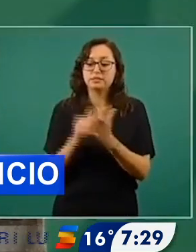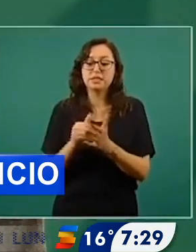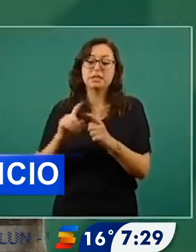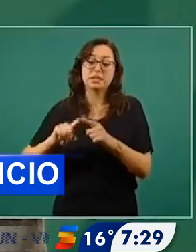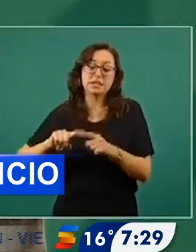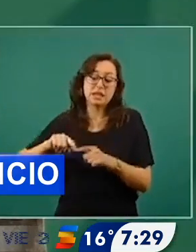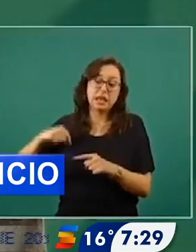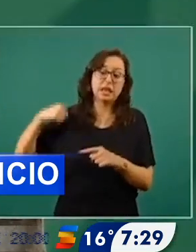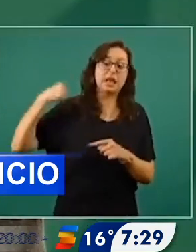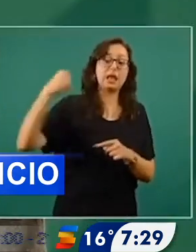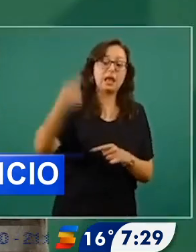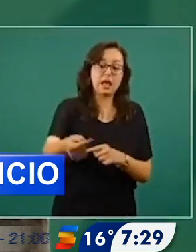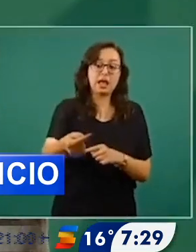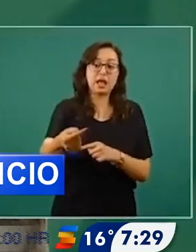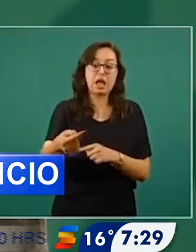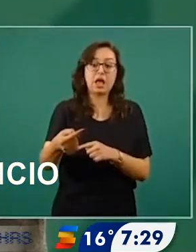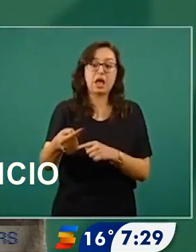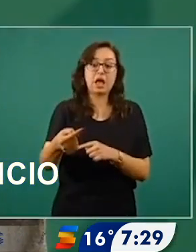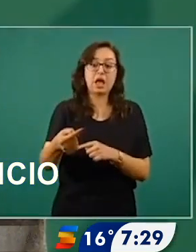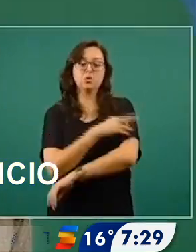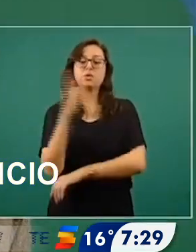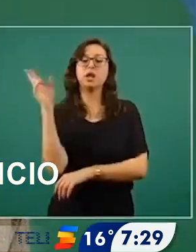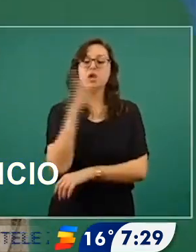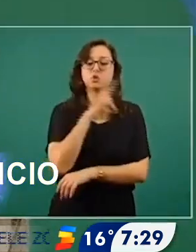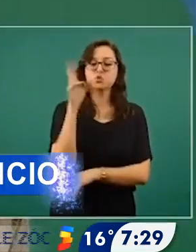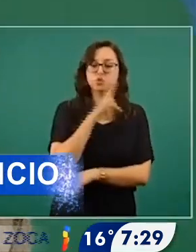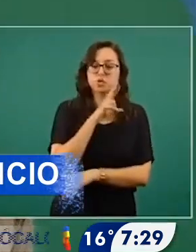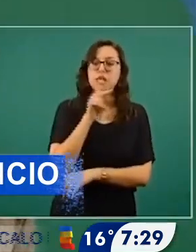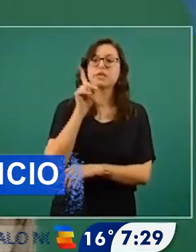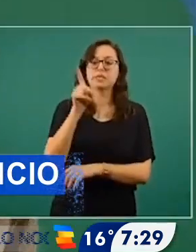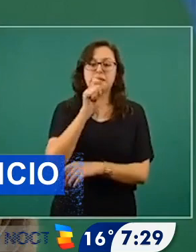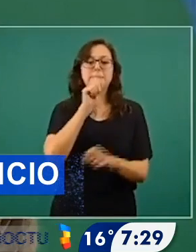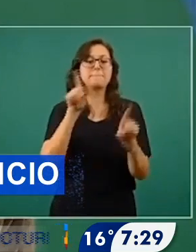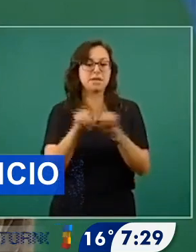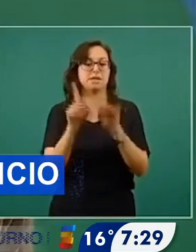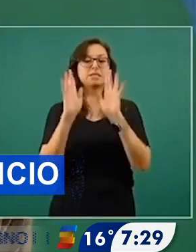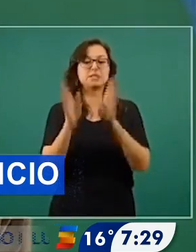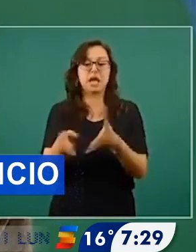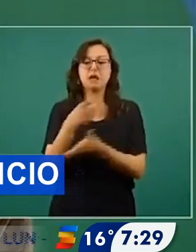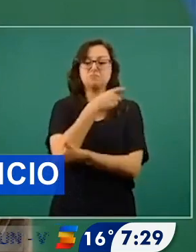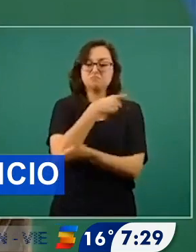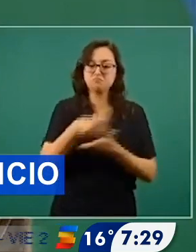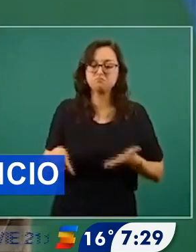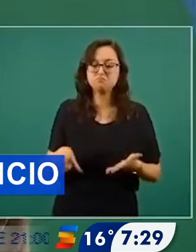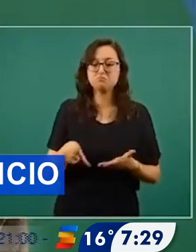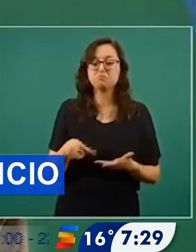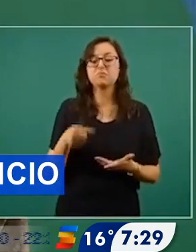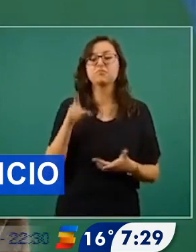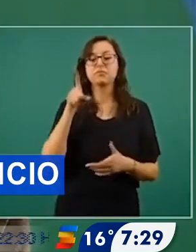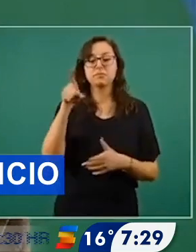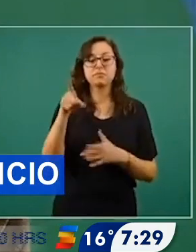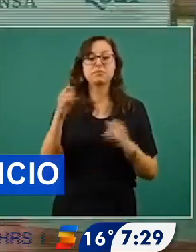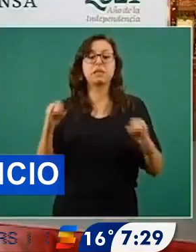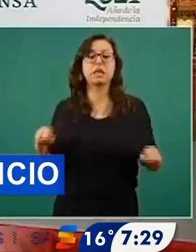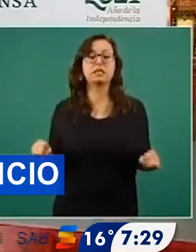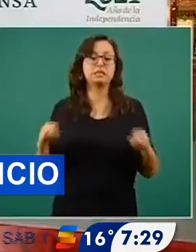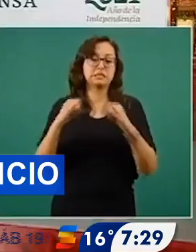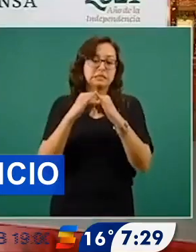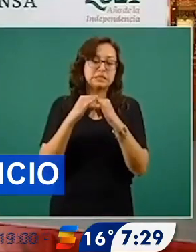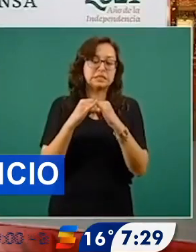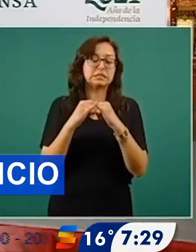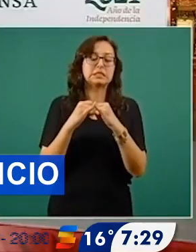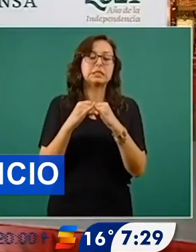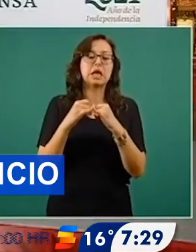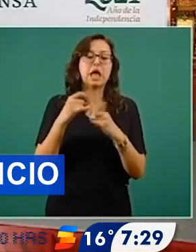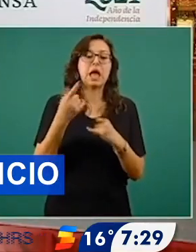cansancio, sudoración, de fatiga. Incluso hay algunas ojeras y podemos escuchar un